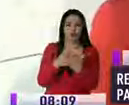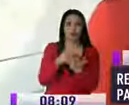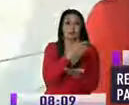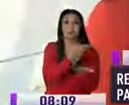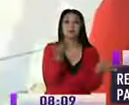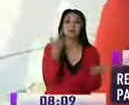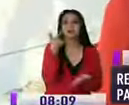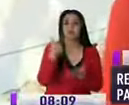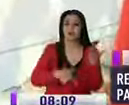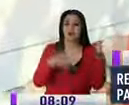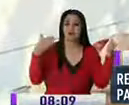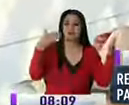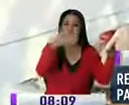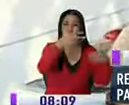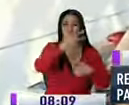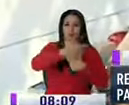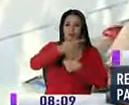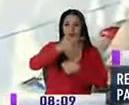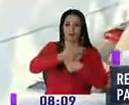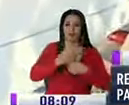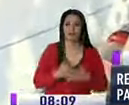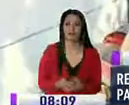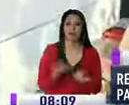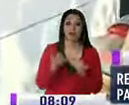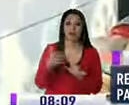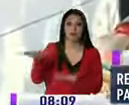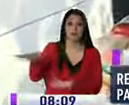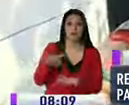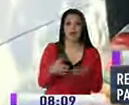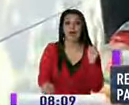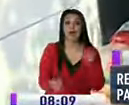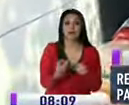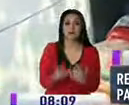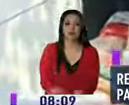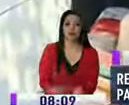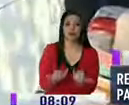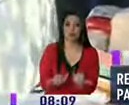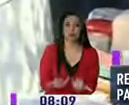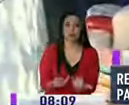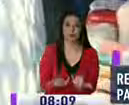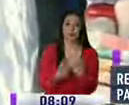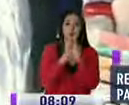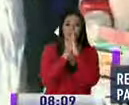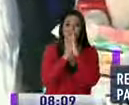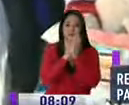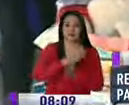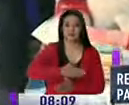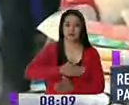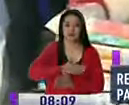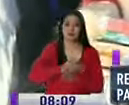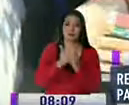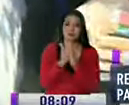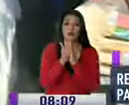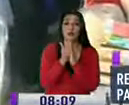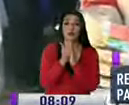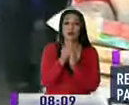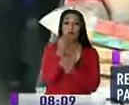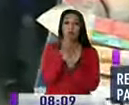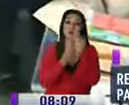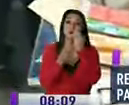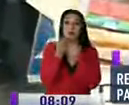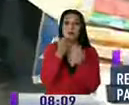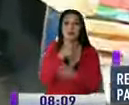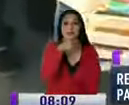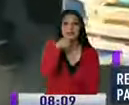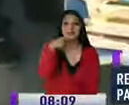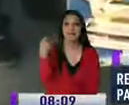hermanos guatemaltecos. Nosotros vamos a recibir donaciones hasta el día de hoy. Lo que pedimos, por favor, que nos ayuden donando, son alimentos no perecibles